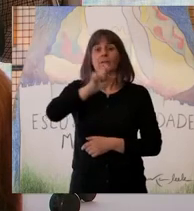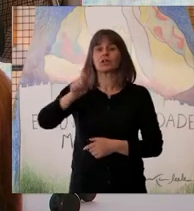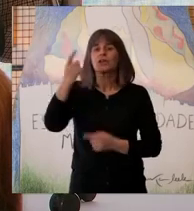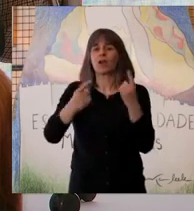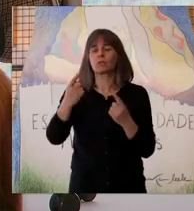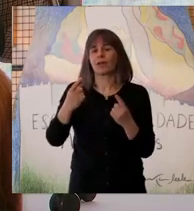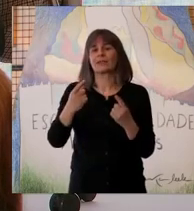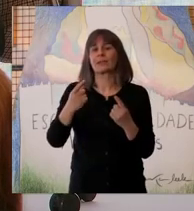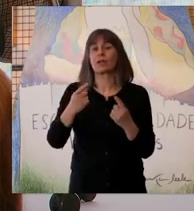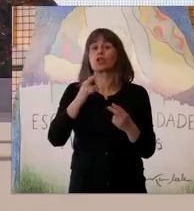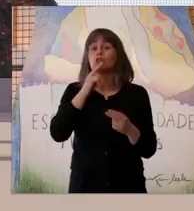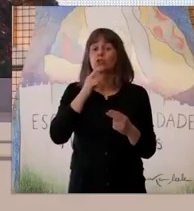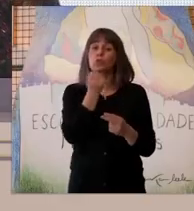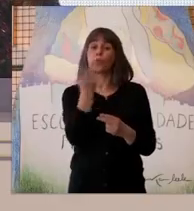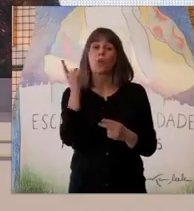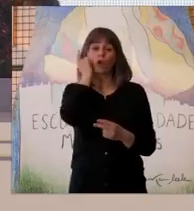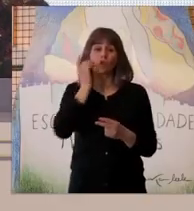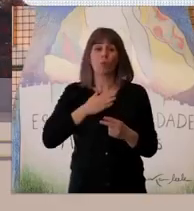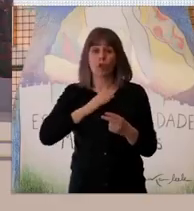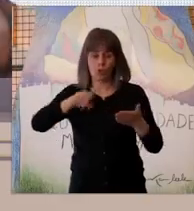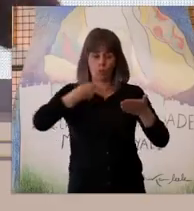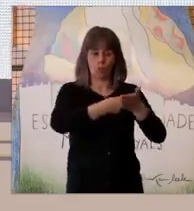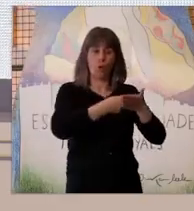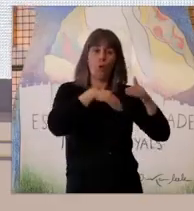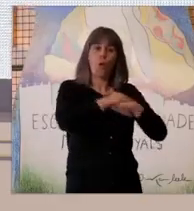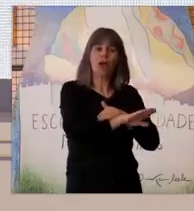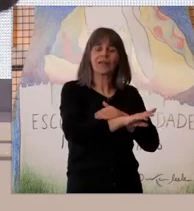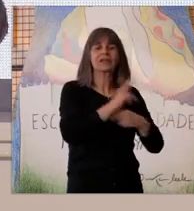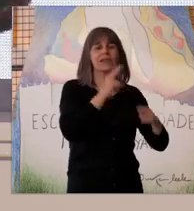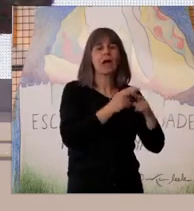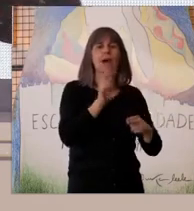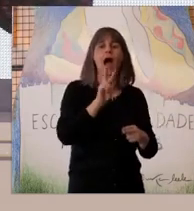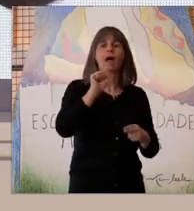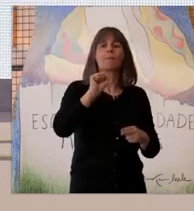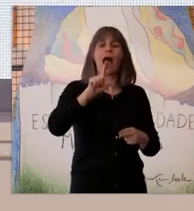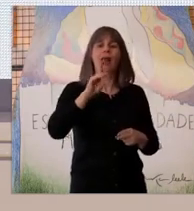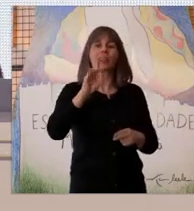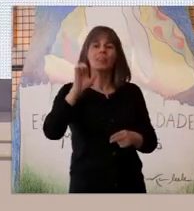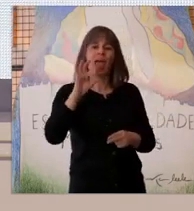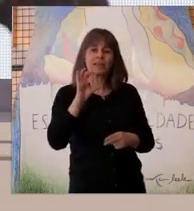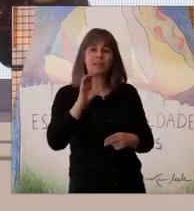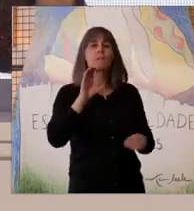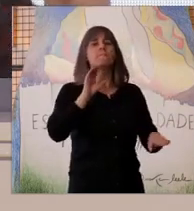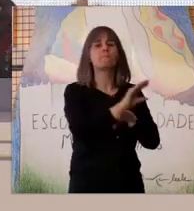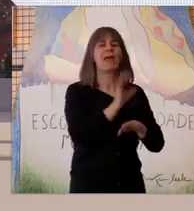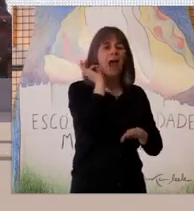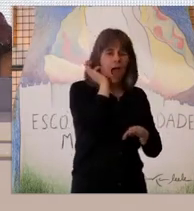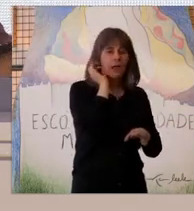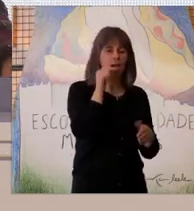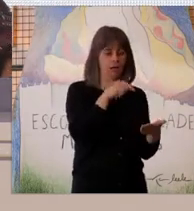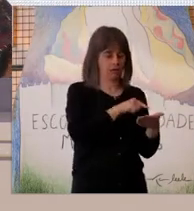becaria hace 10 años que estoy en ese periódico pero voy a seguir siendo baldes la becaria como te decía antes